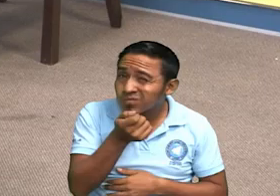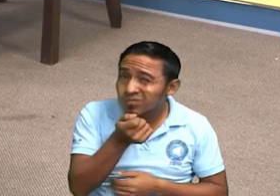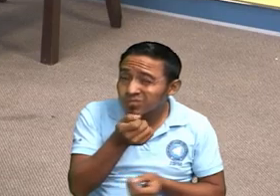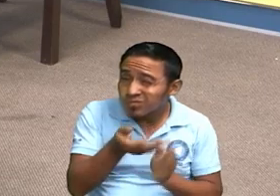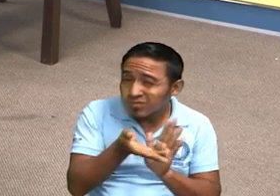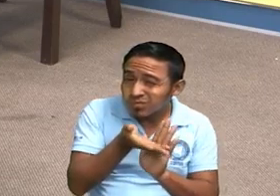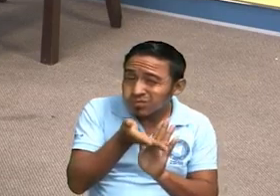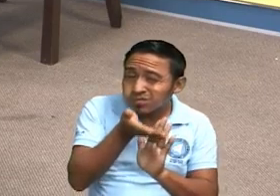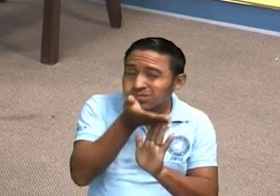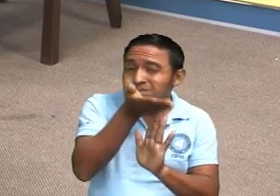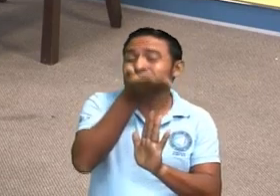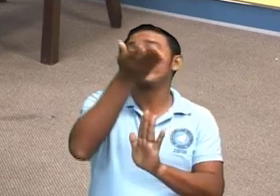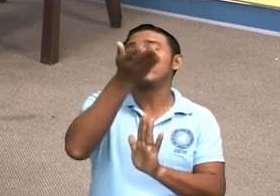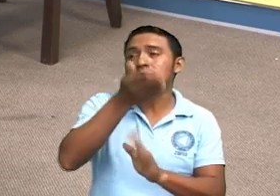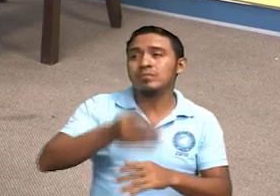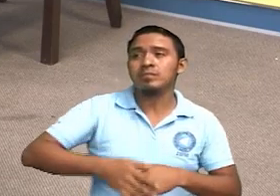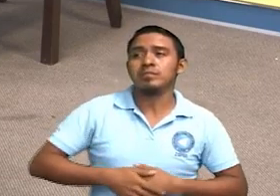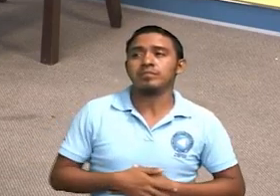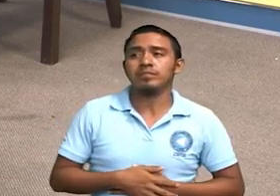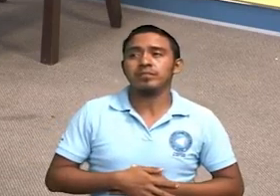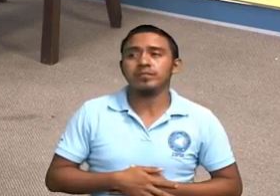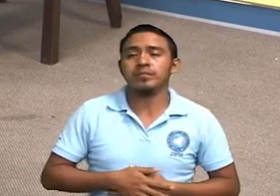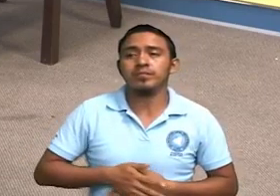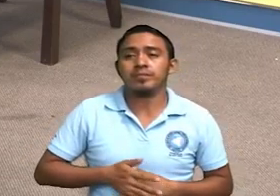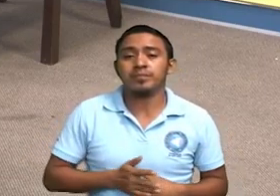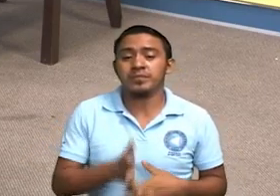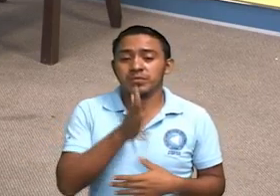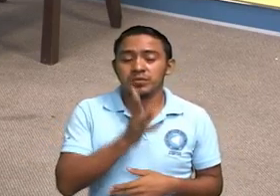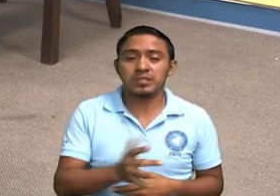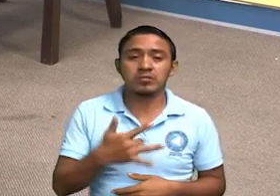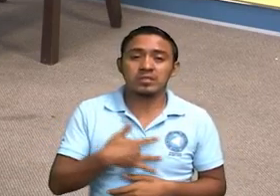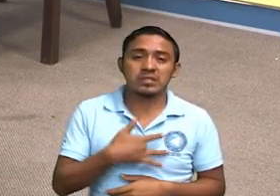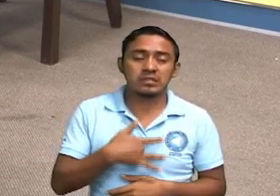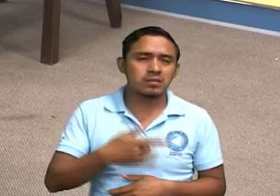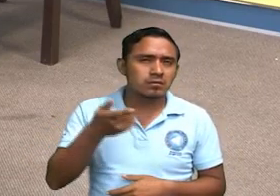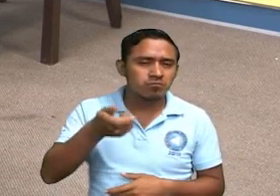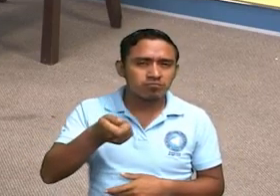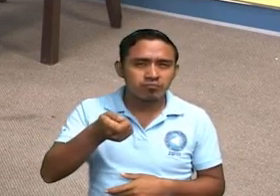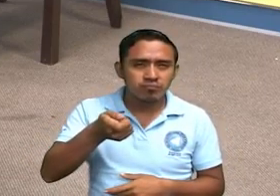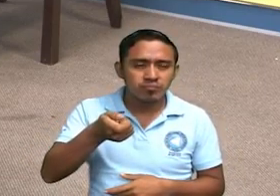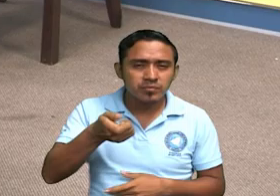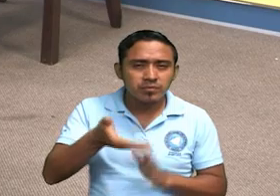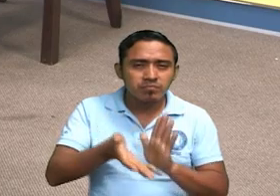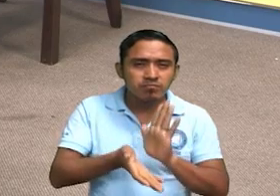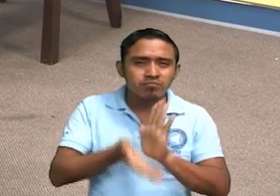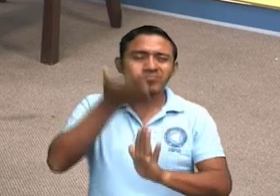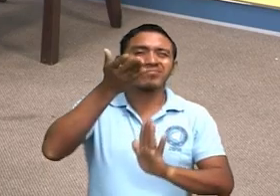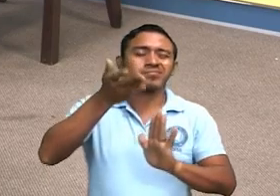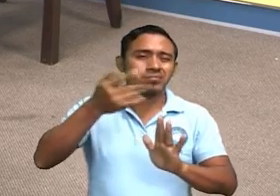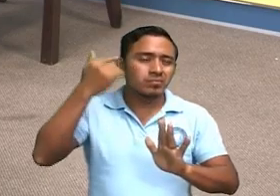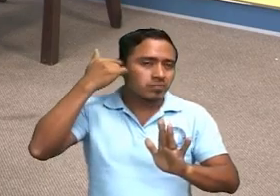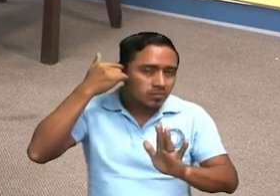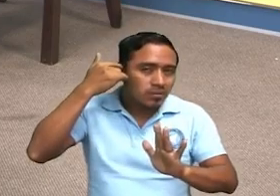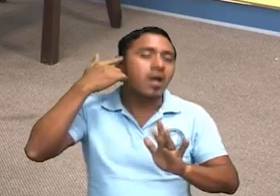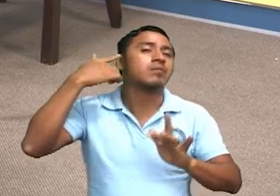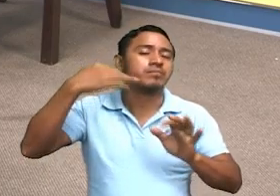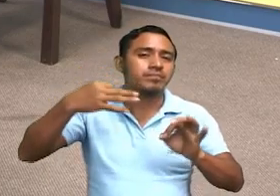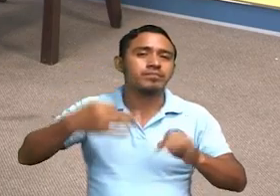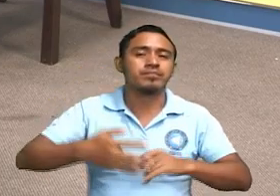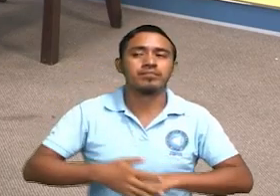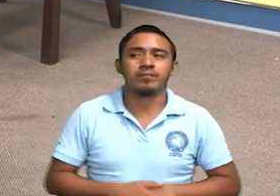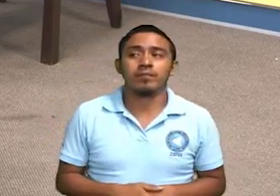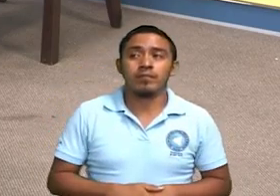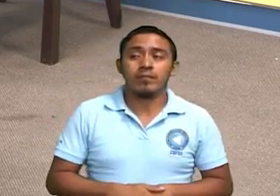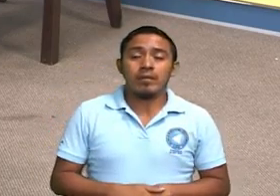televisor. Tiene alto, que subirle. Tiene que subir el volumen, pues. Sí. Esto es, como te